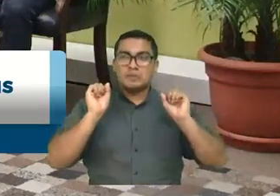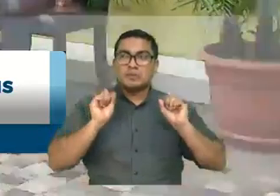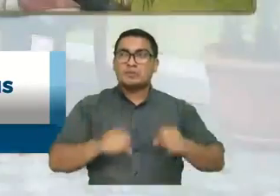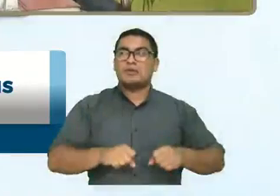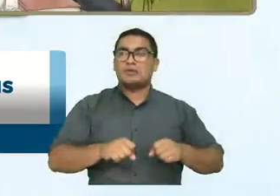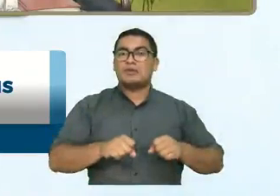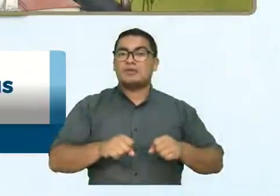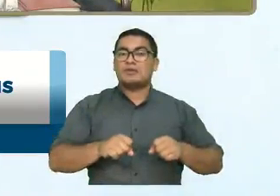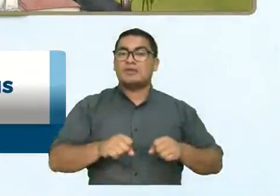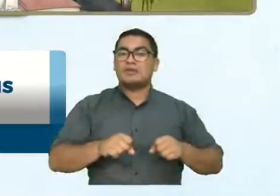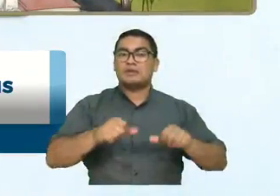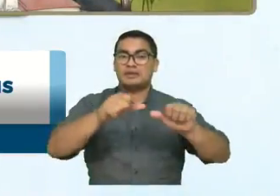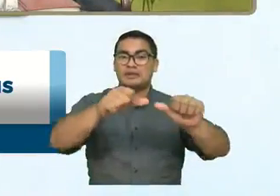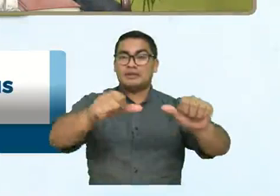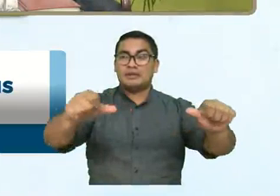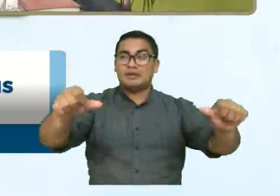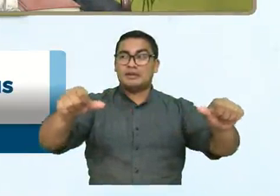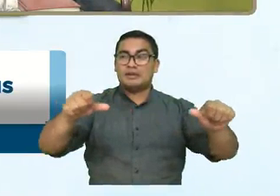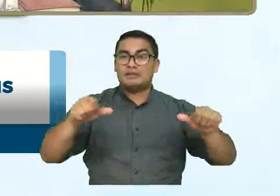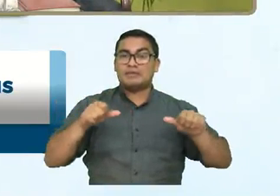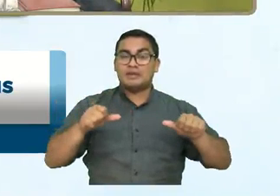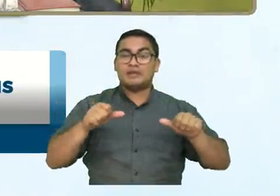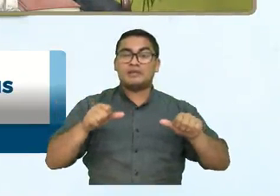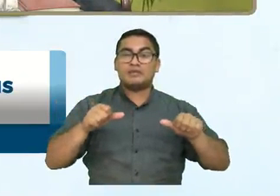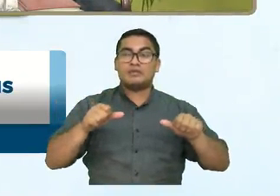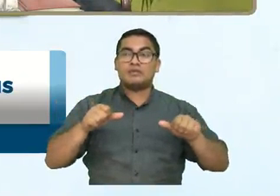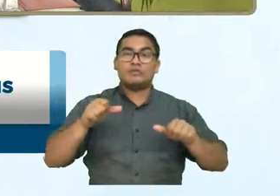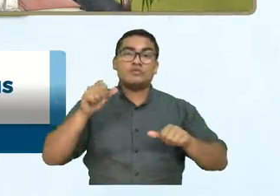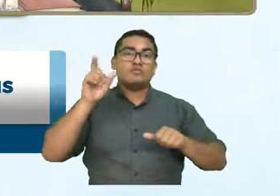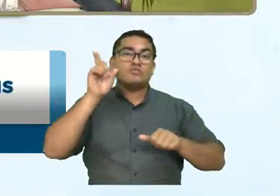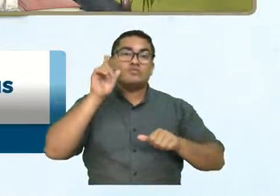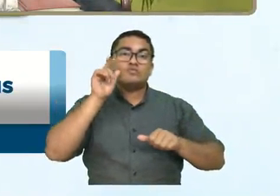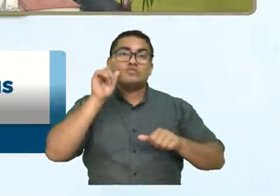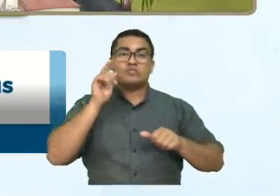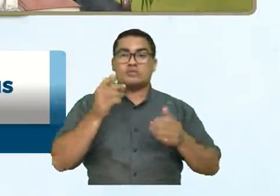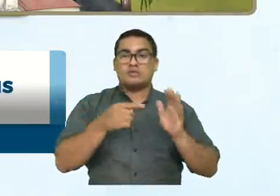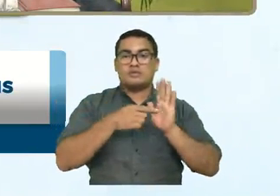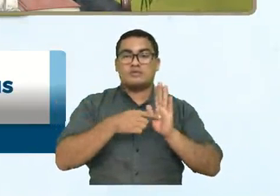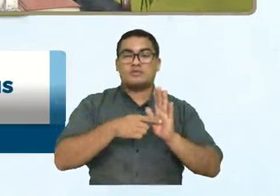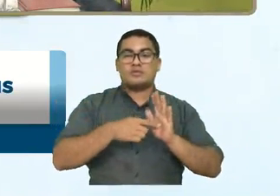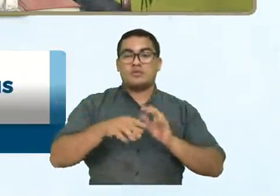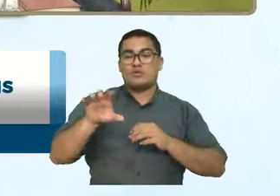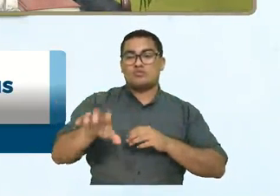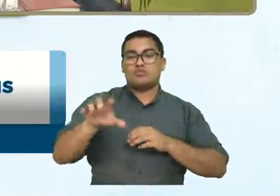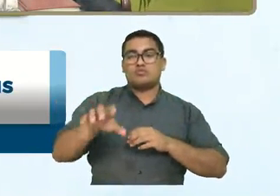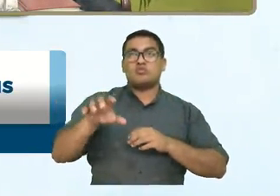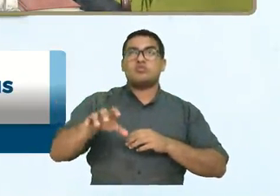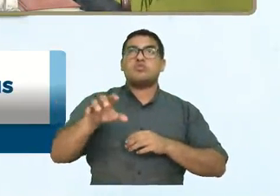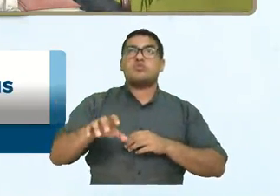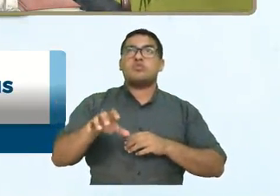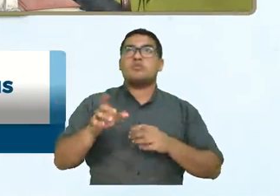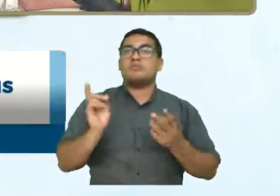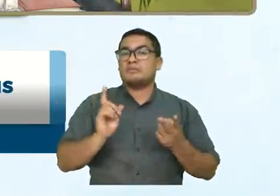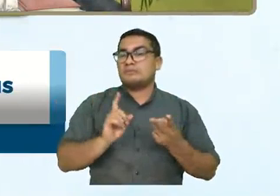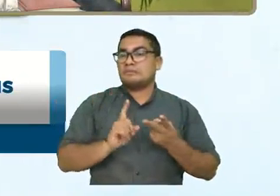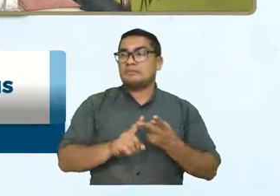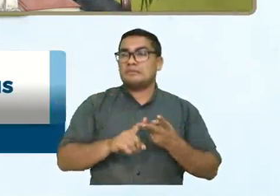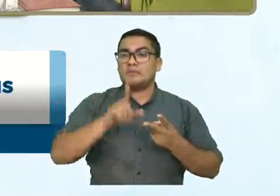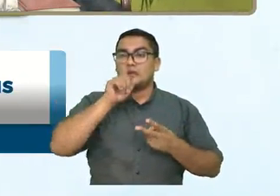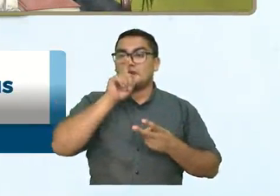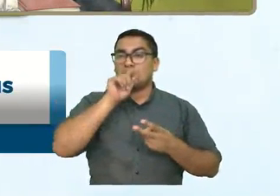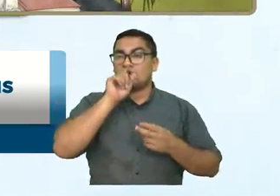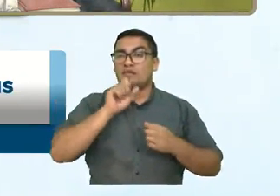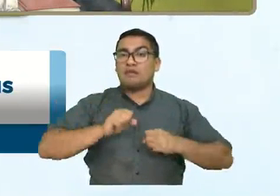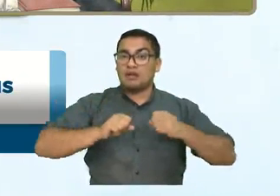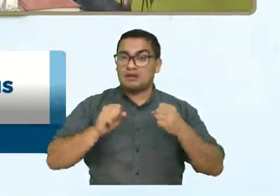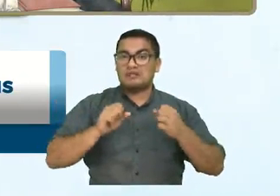pueden portar la bacteria en su orina, animales domésticos, por ejemplo el perro, ¿verdad? A veces animales de crianza, el